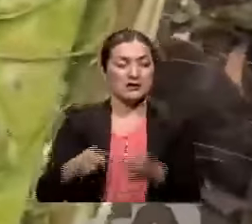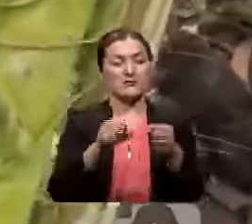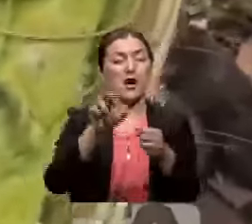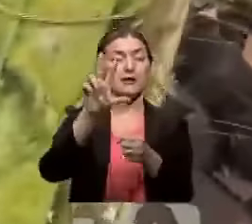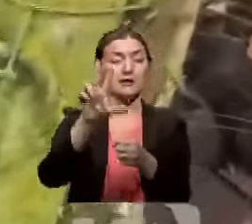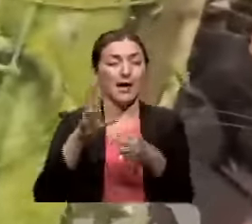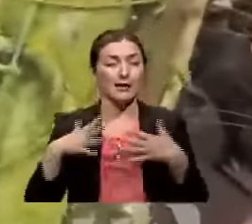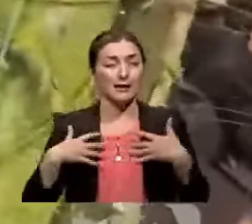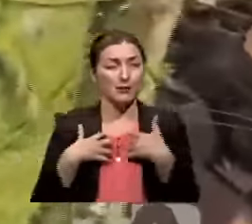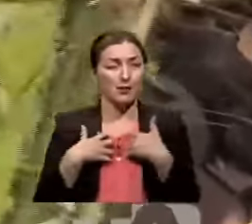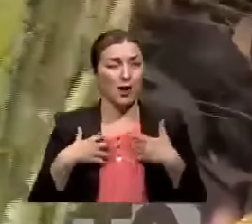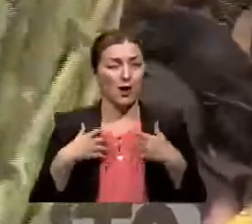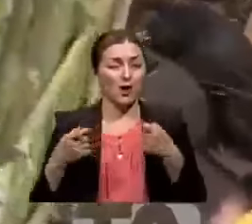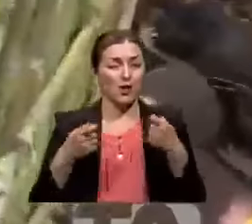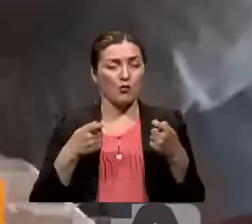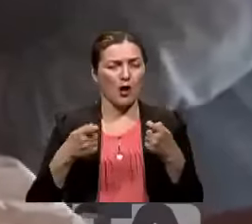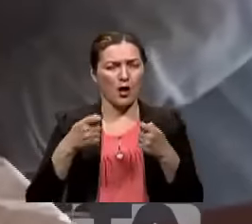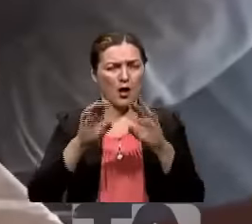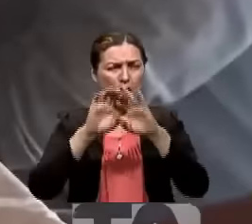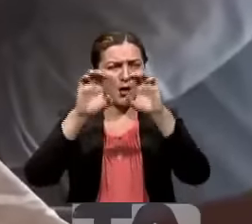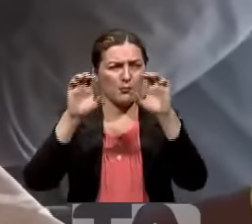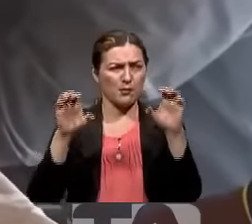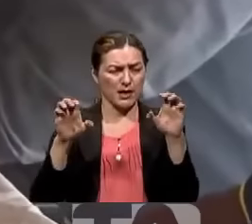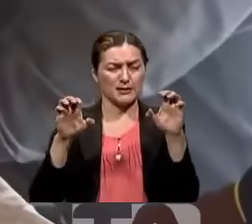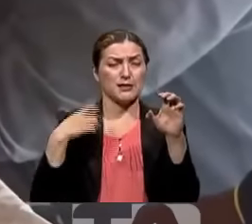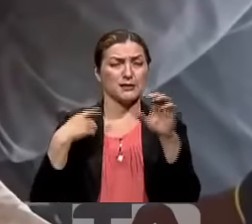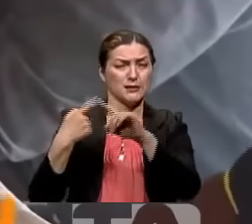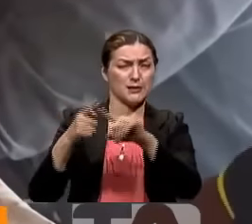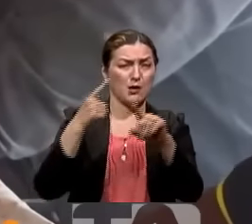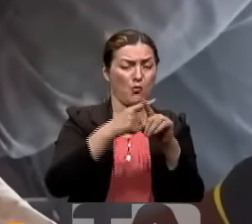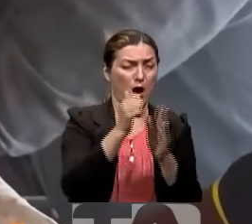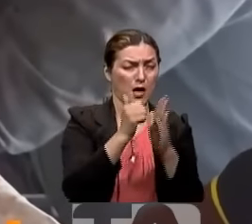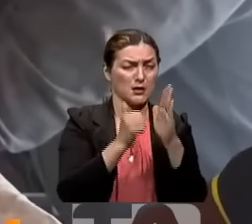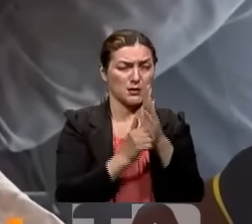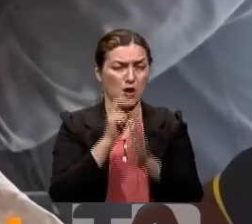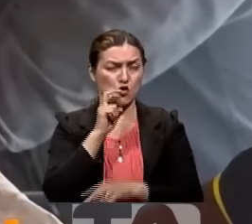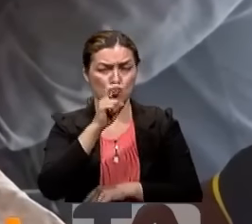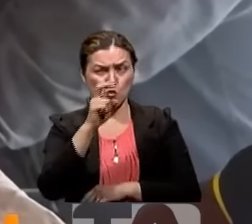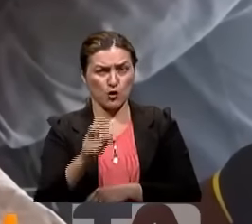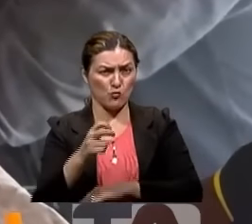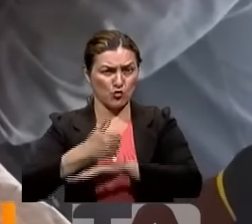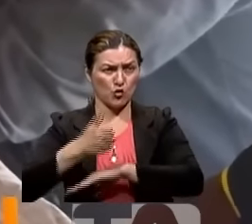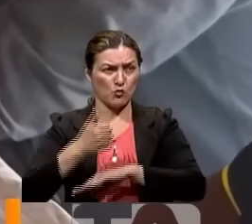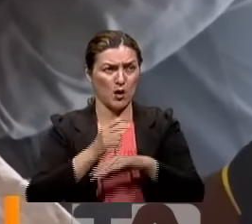ejemplares concentró a operadores turísticos y autoridades, quienes tras un ligero diálogo dejaron